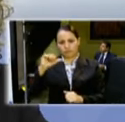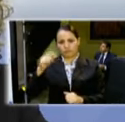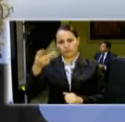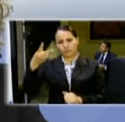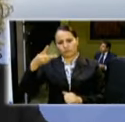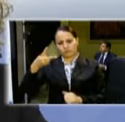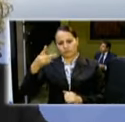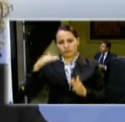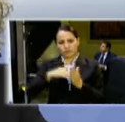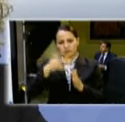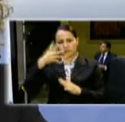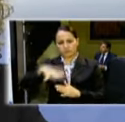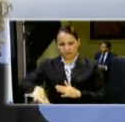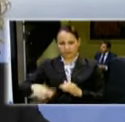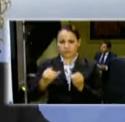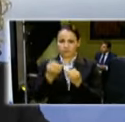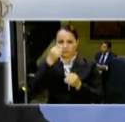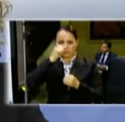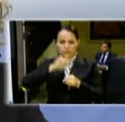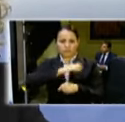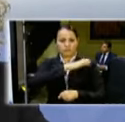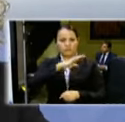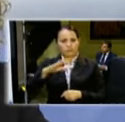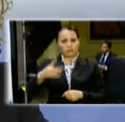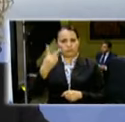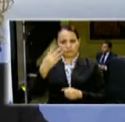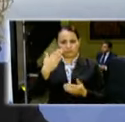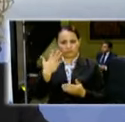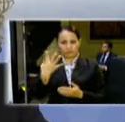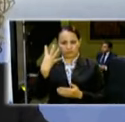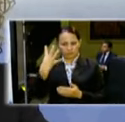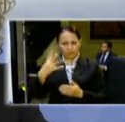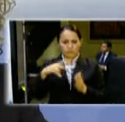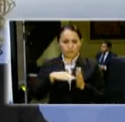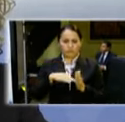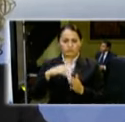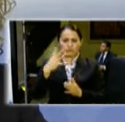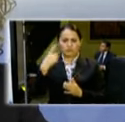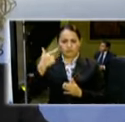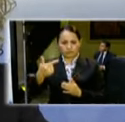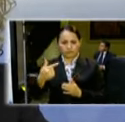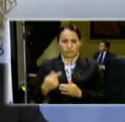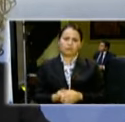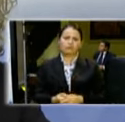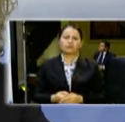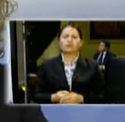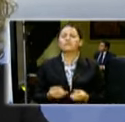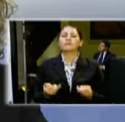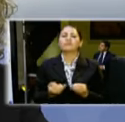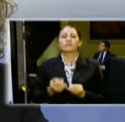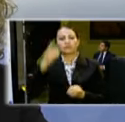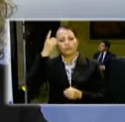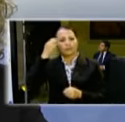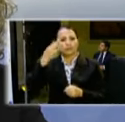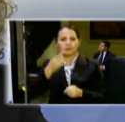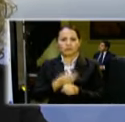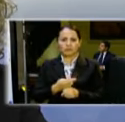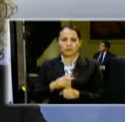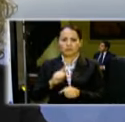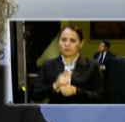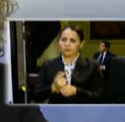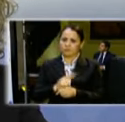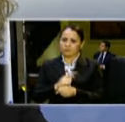secretario general 2004-2007, director de Vinculación y Desarrollo 2002-2004 y director de la Licenciatura